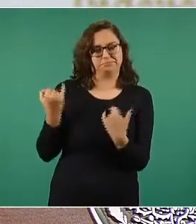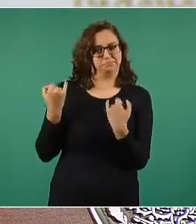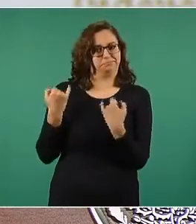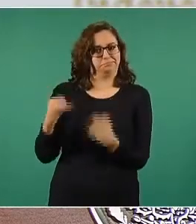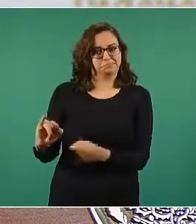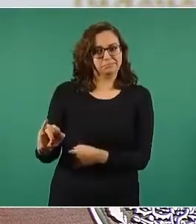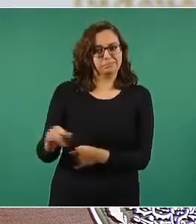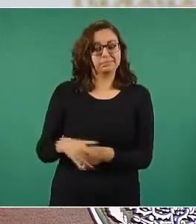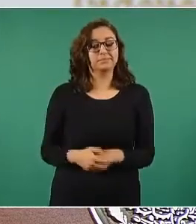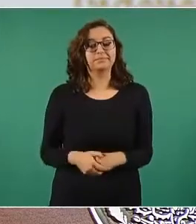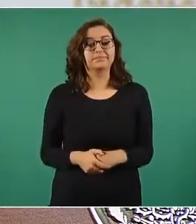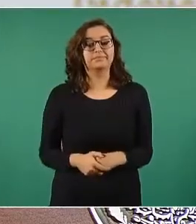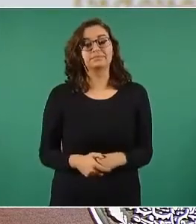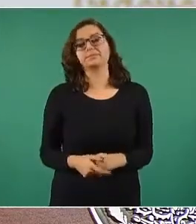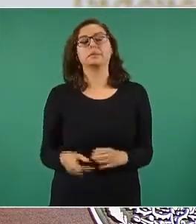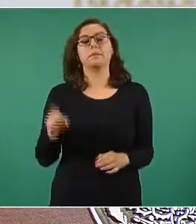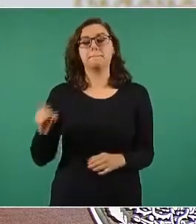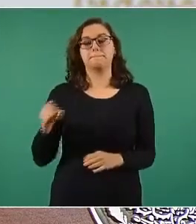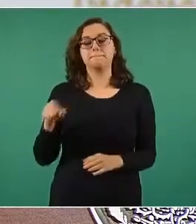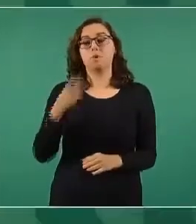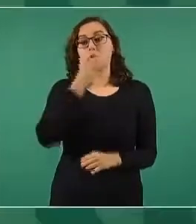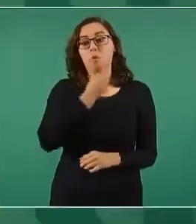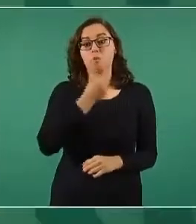Y Madrazo era un muy buen orador.